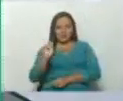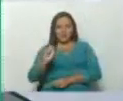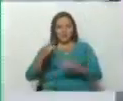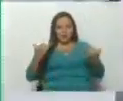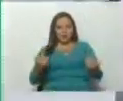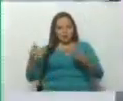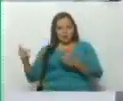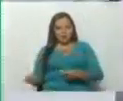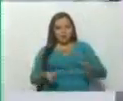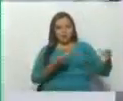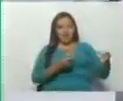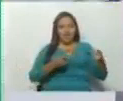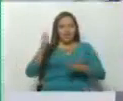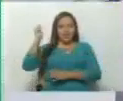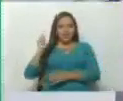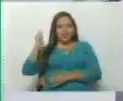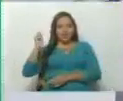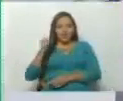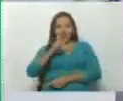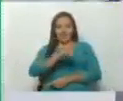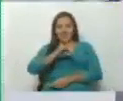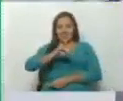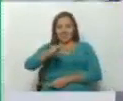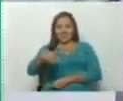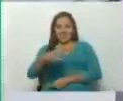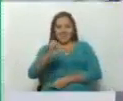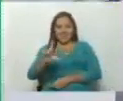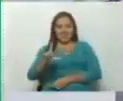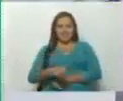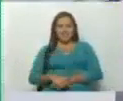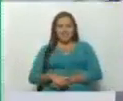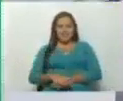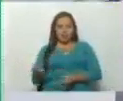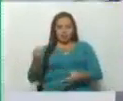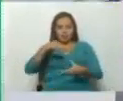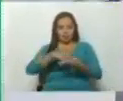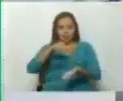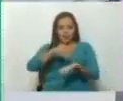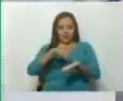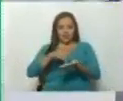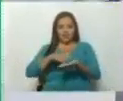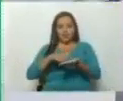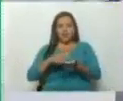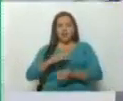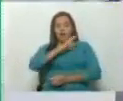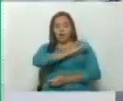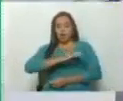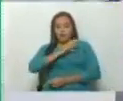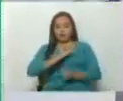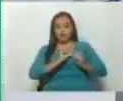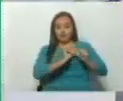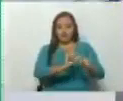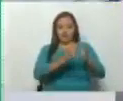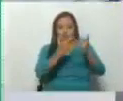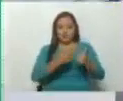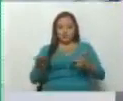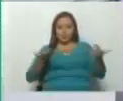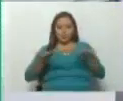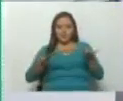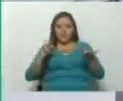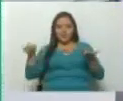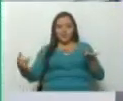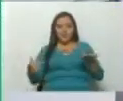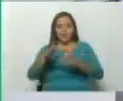a nuestro invitado, el diputado Rigel Sergen, quien integra la Comisión Permanente de Administración y Servicio y también la Subcomisión de Hábitat y Vivienda de la